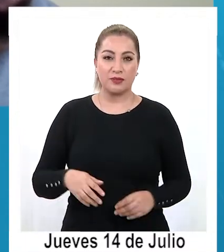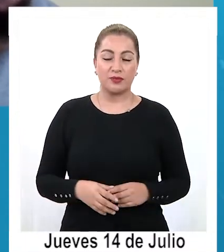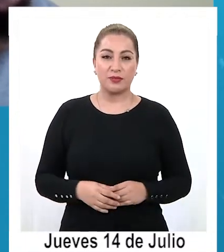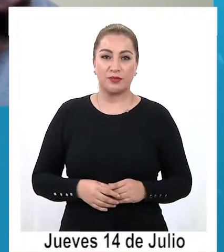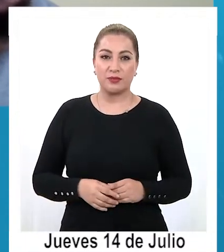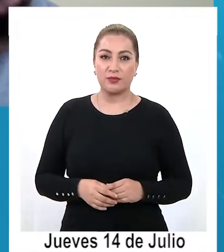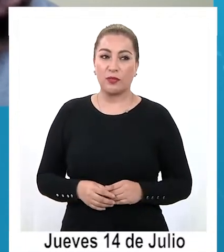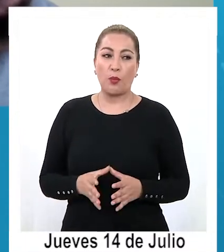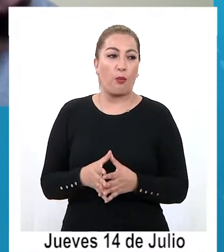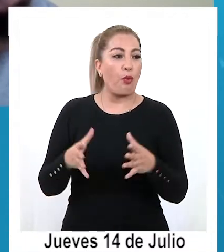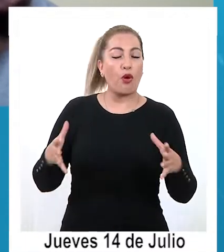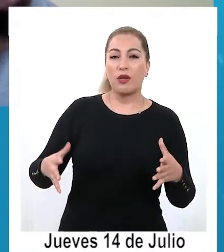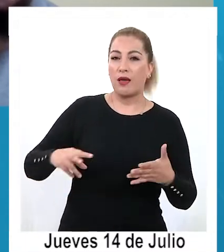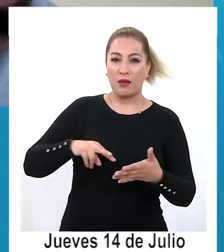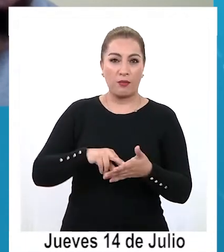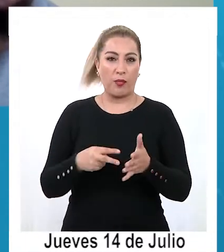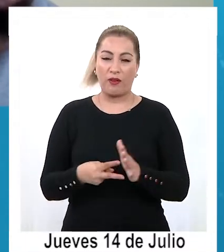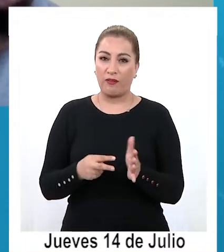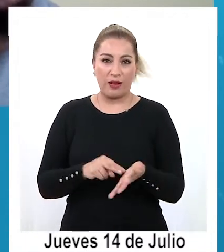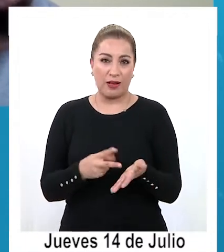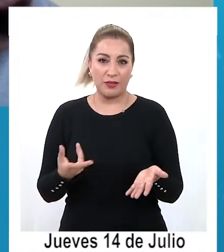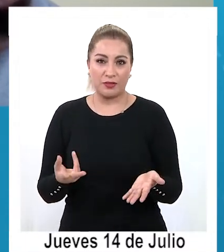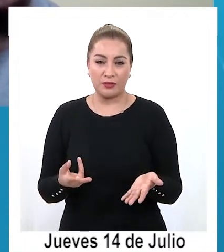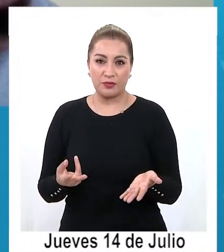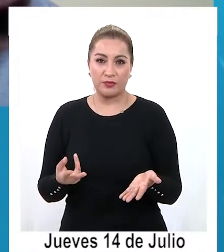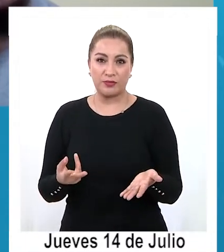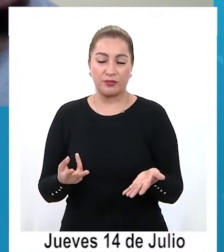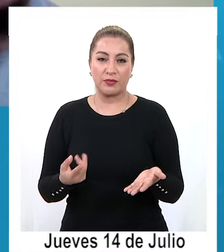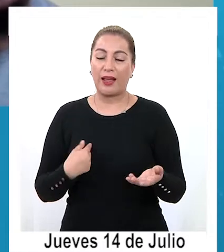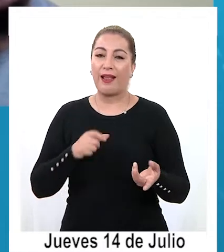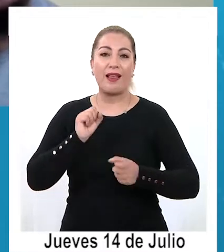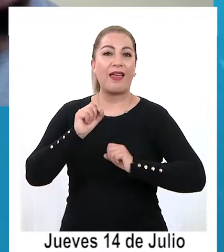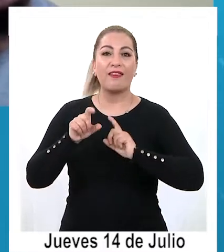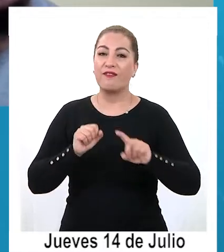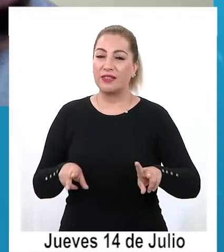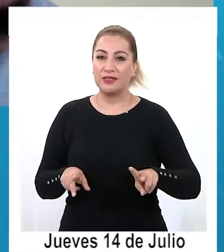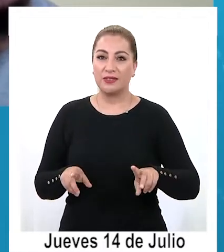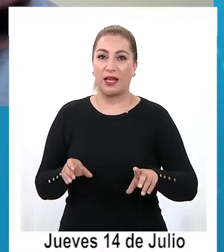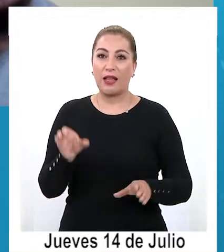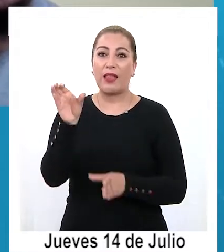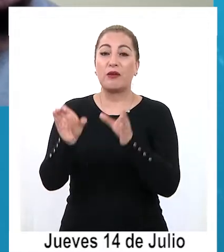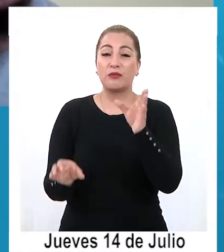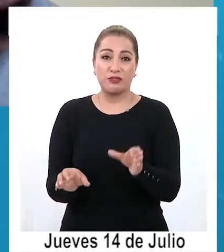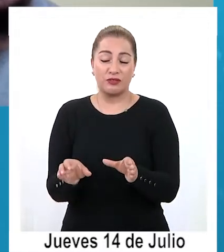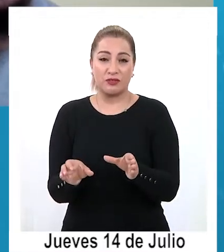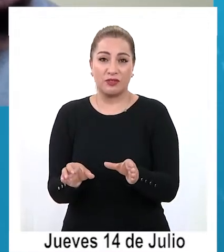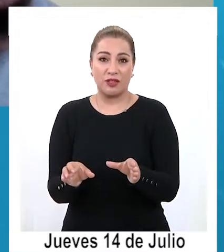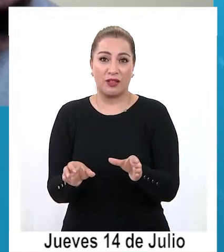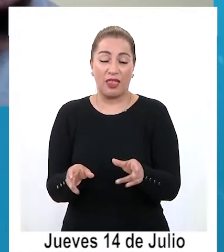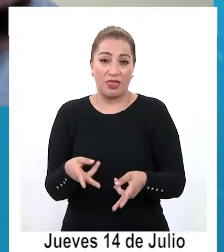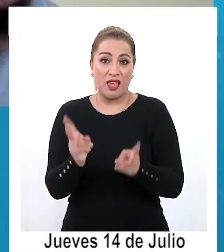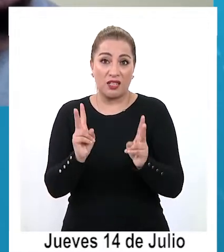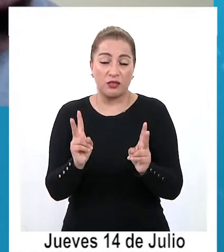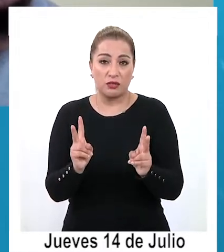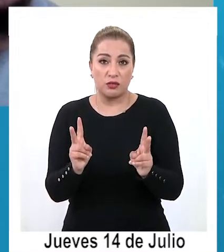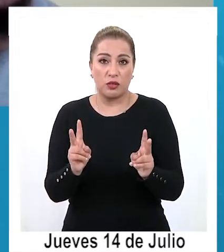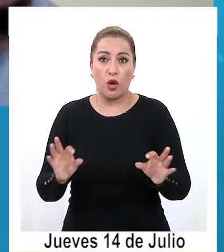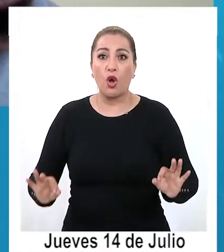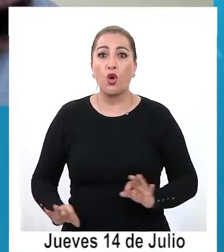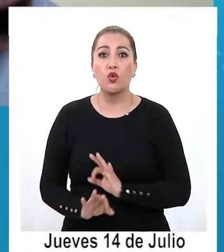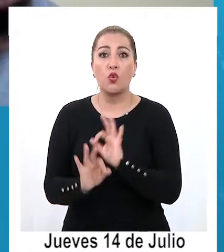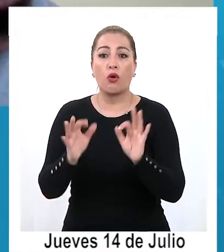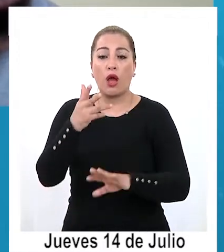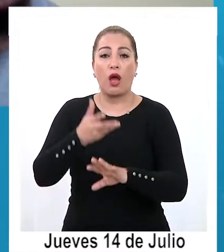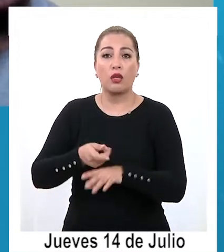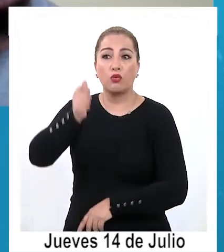a grandes problemas desde el punto de vista de la defensa de derechos de las personas, porque nunca había un tribunal al